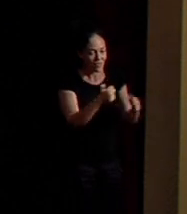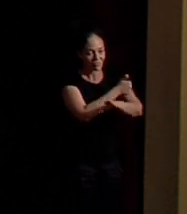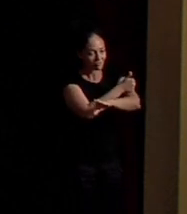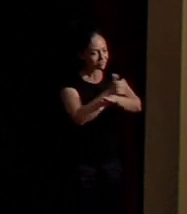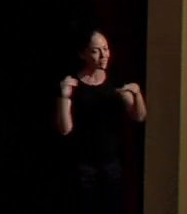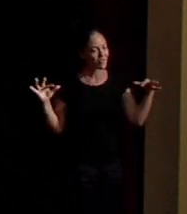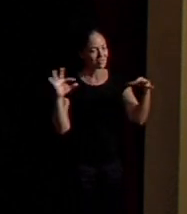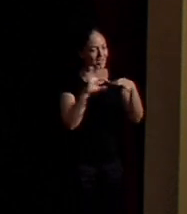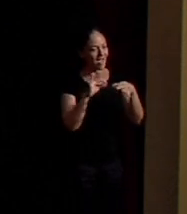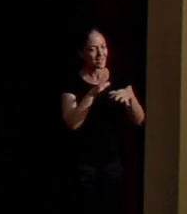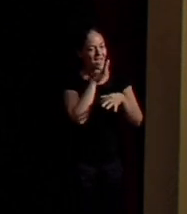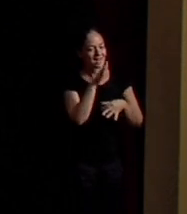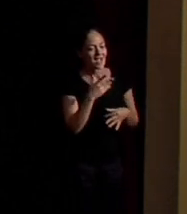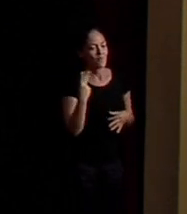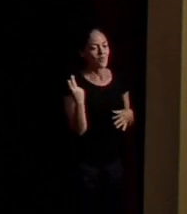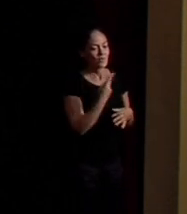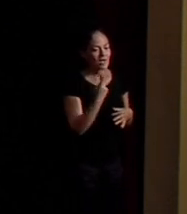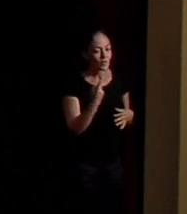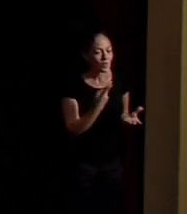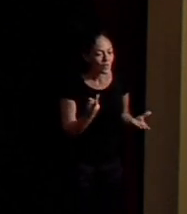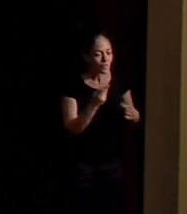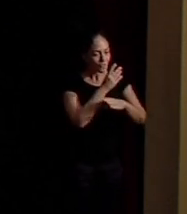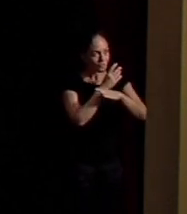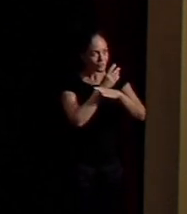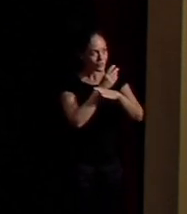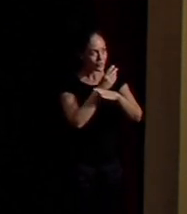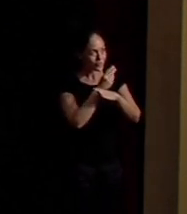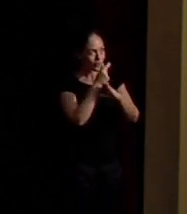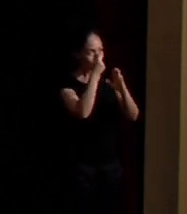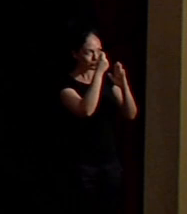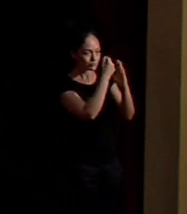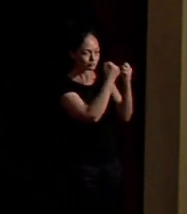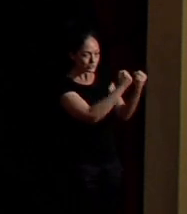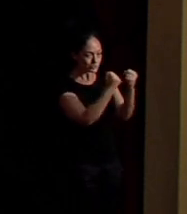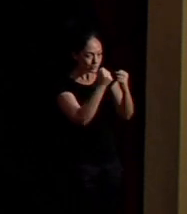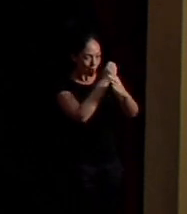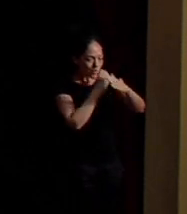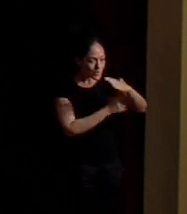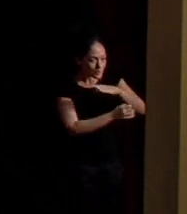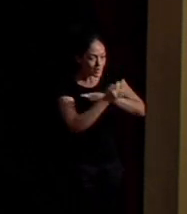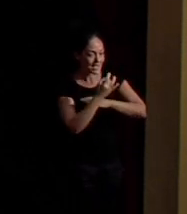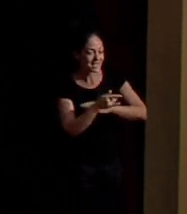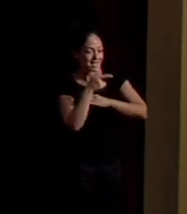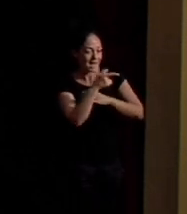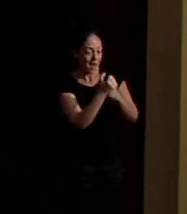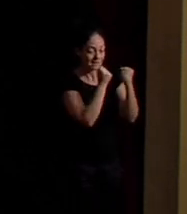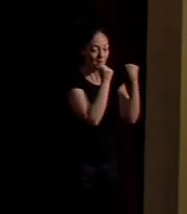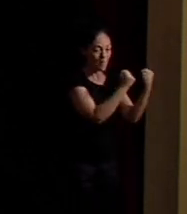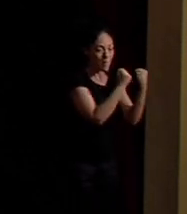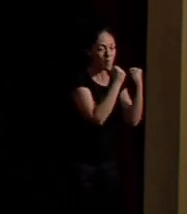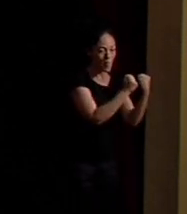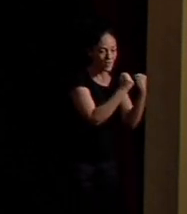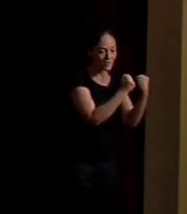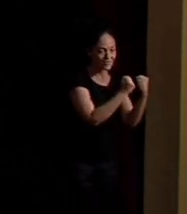porque creo que los dos grandes ejes sobre los que se construyen los estados constitucionales son justamente el poder